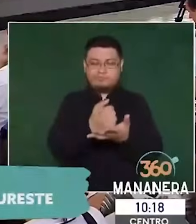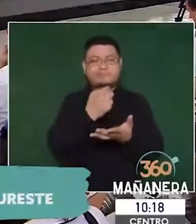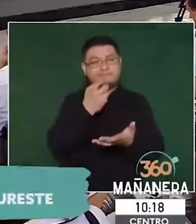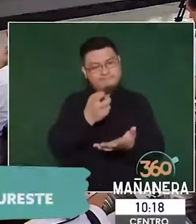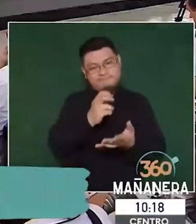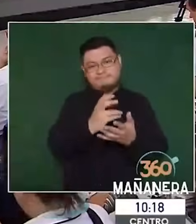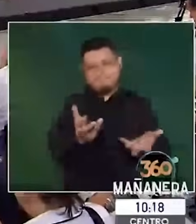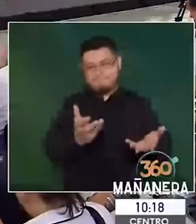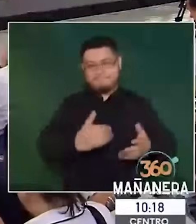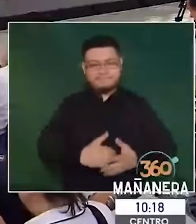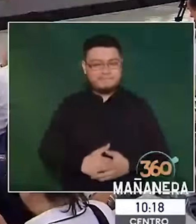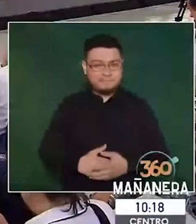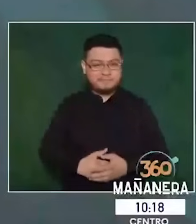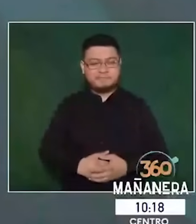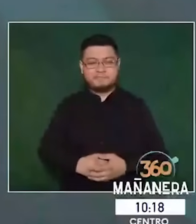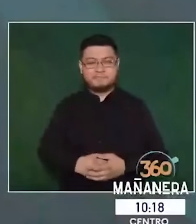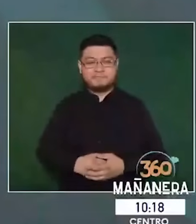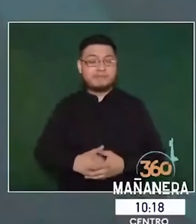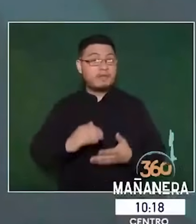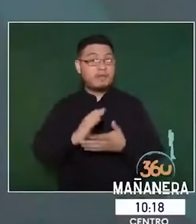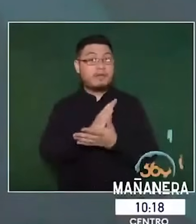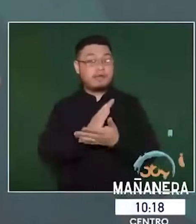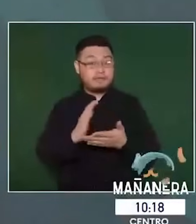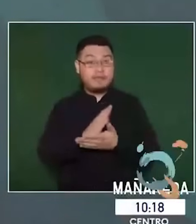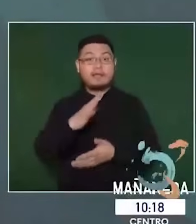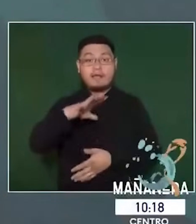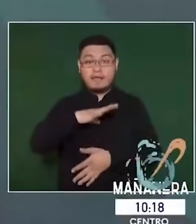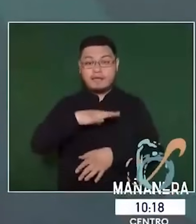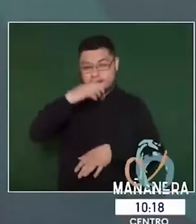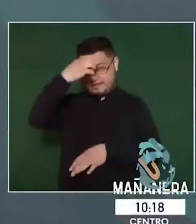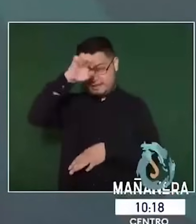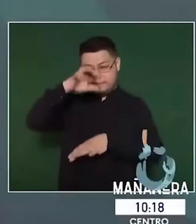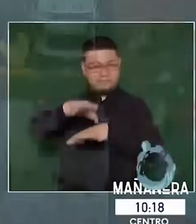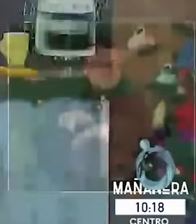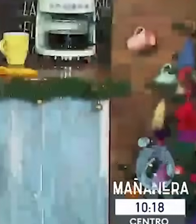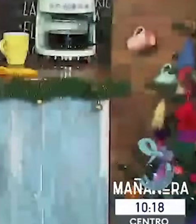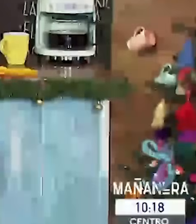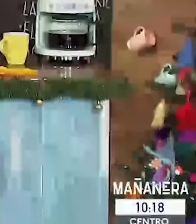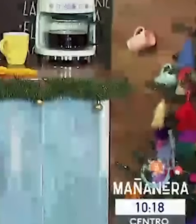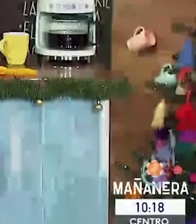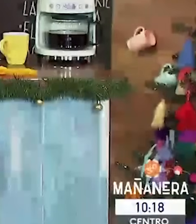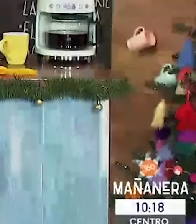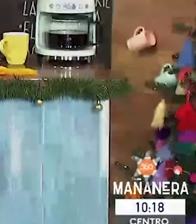Además, tenemos la experiencia de Cancún.